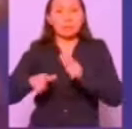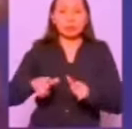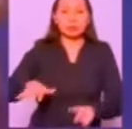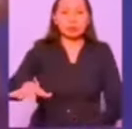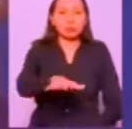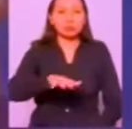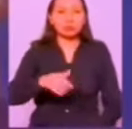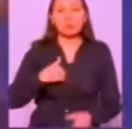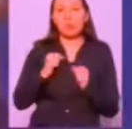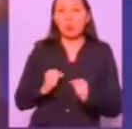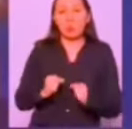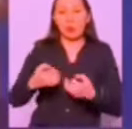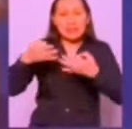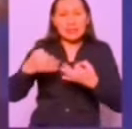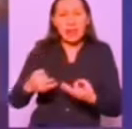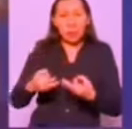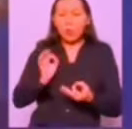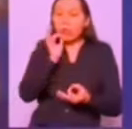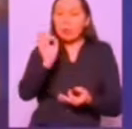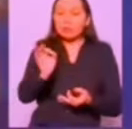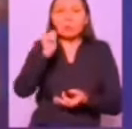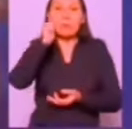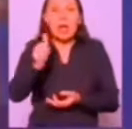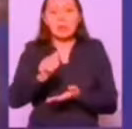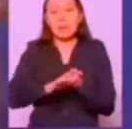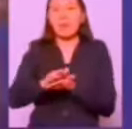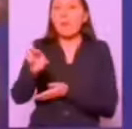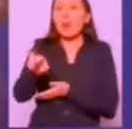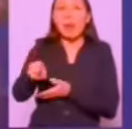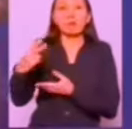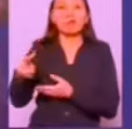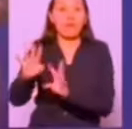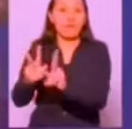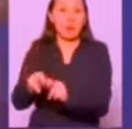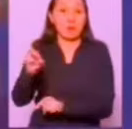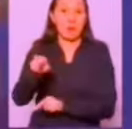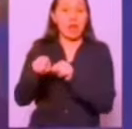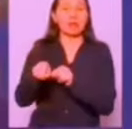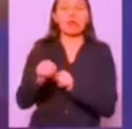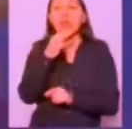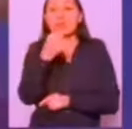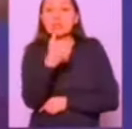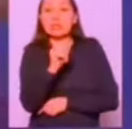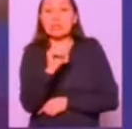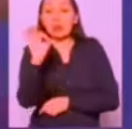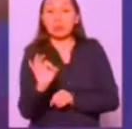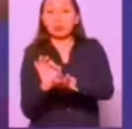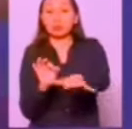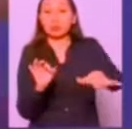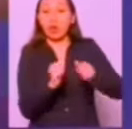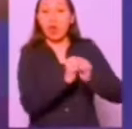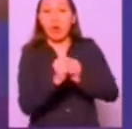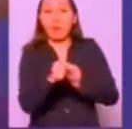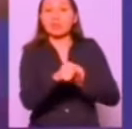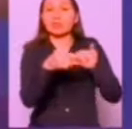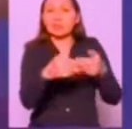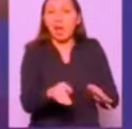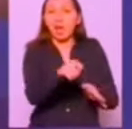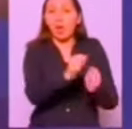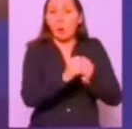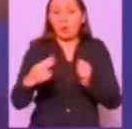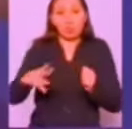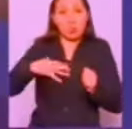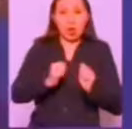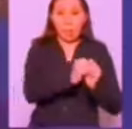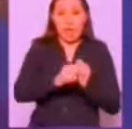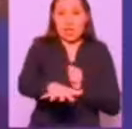población, uno le pudiera asegurar el día de mañana a un padre de familia que al menos el 60% de los compañeros de curso, compañeras de